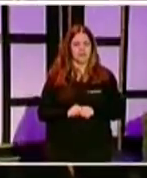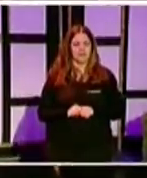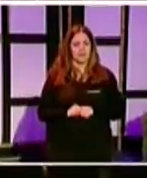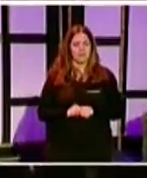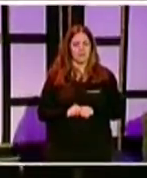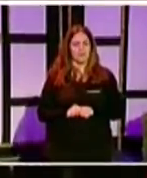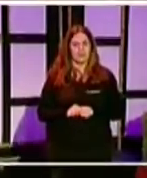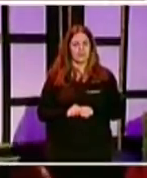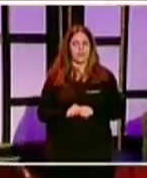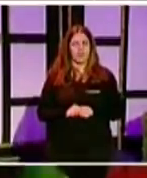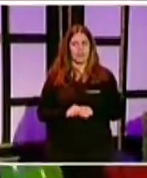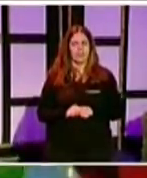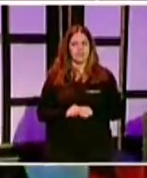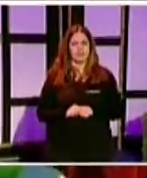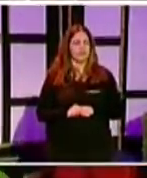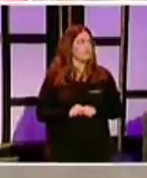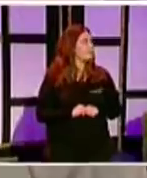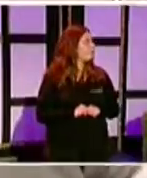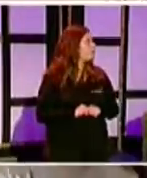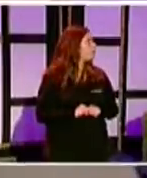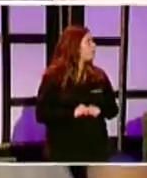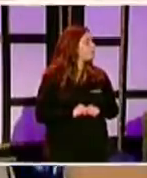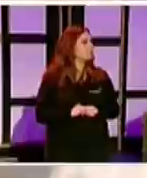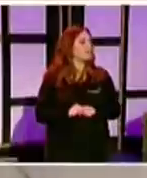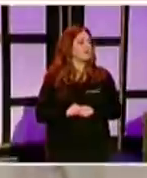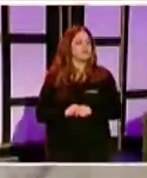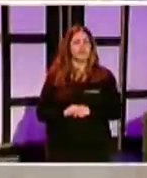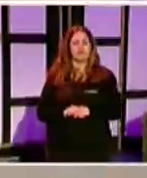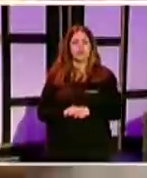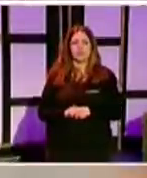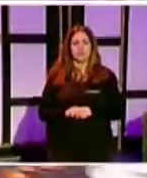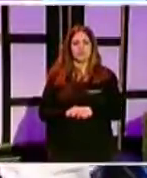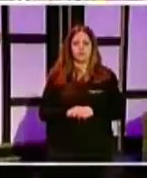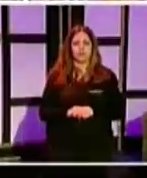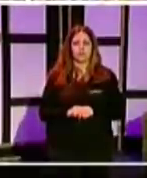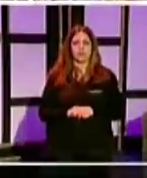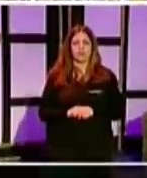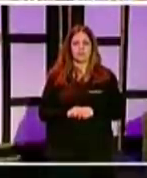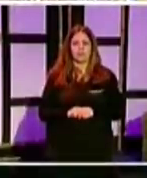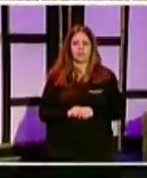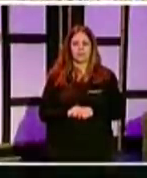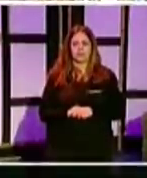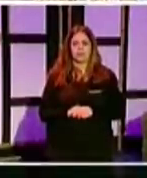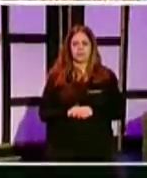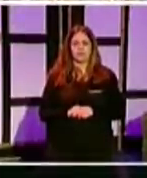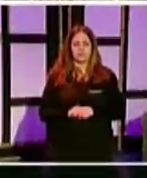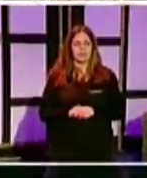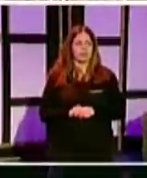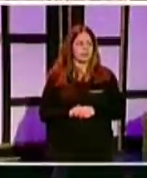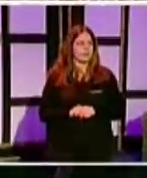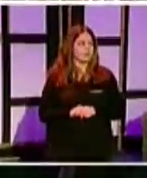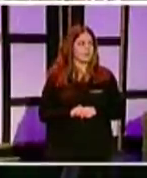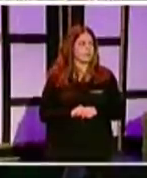definen, artesana. Ellos se lo hacen todo. Nosotros también vamos a buscar enseguida unos cuantos anuncios que hemos